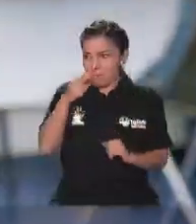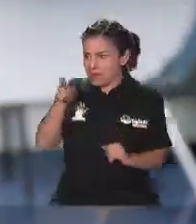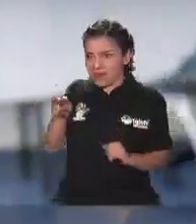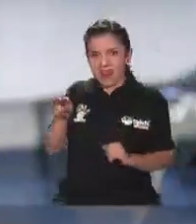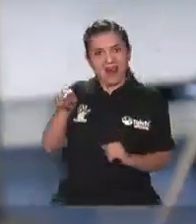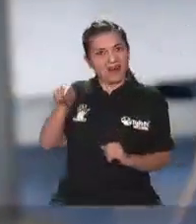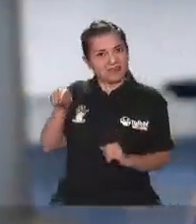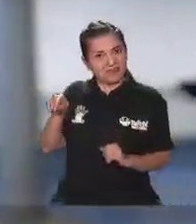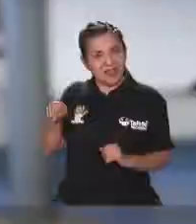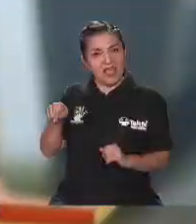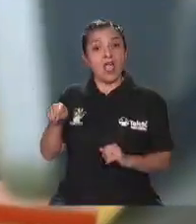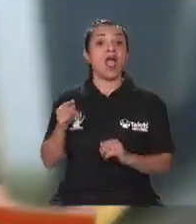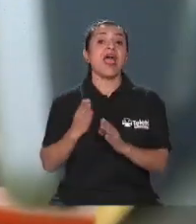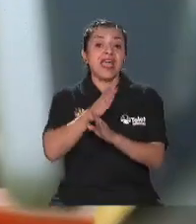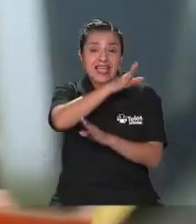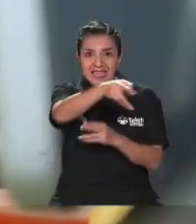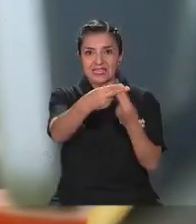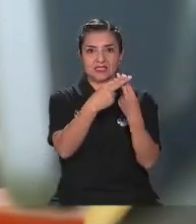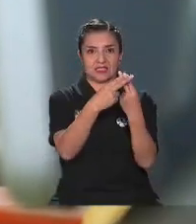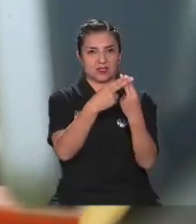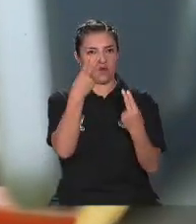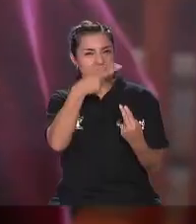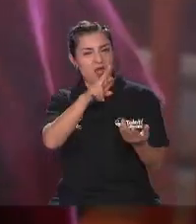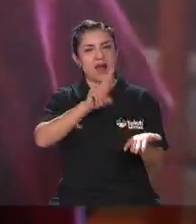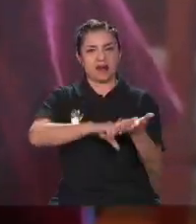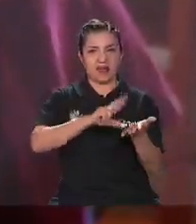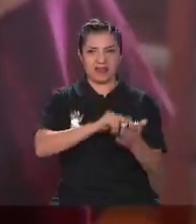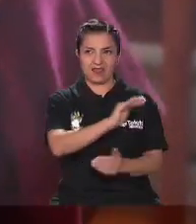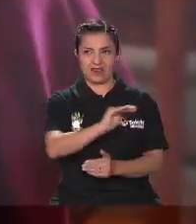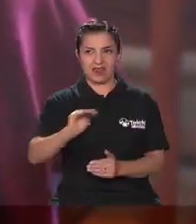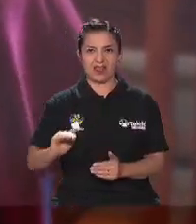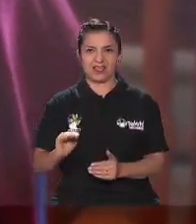por último, ir a la Teletón y ver la realidad de los niños.